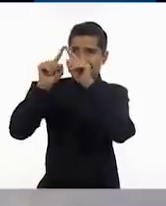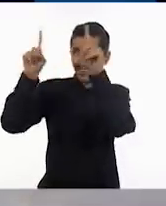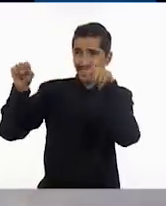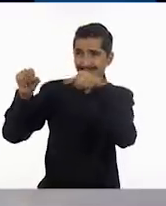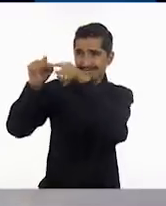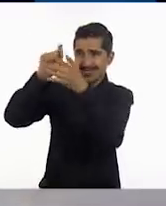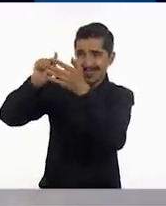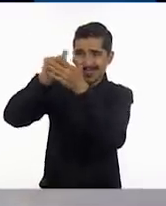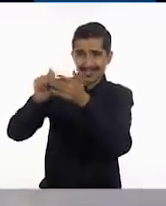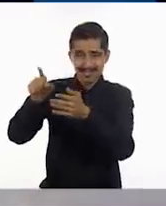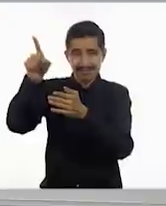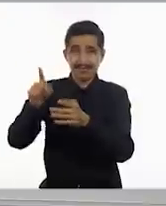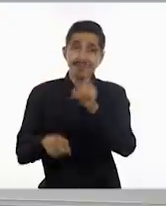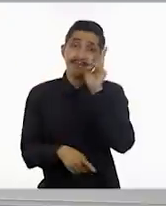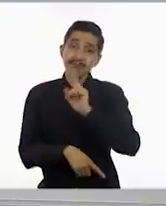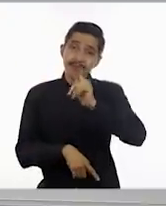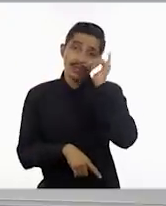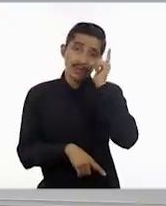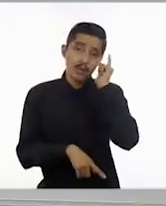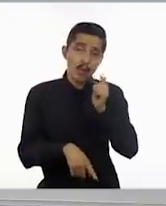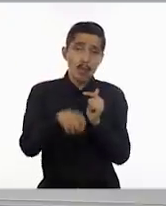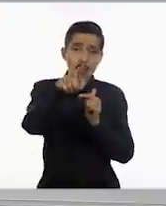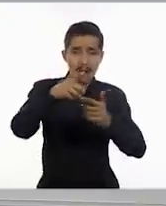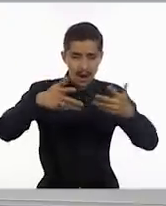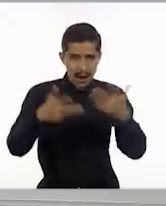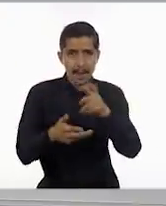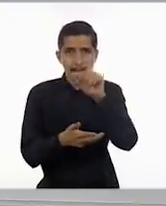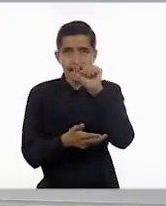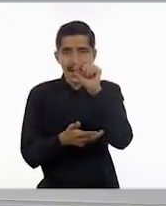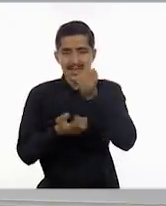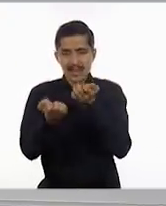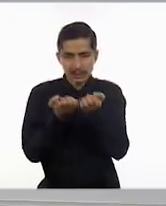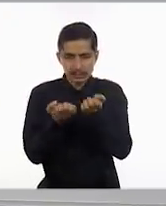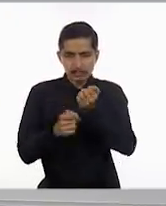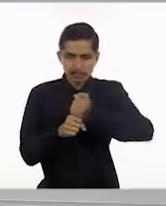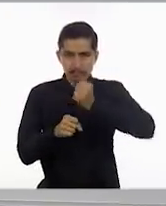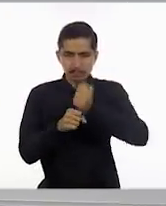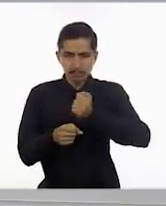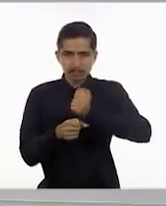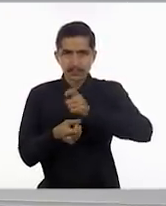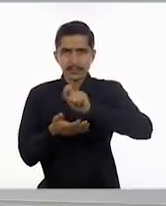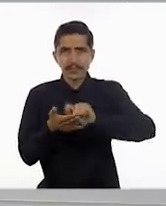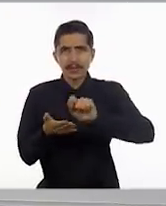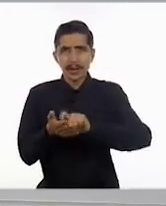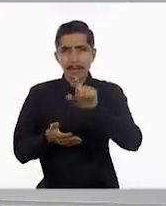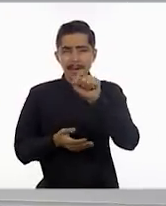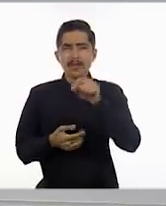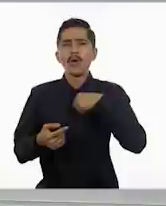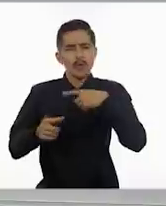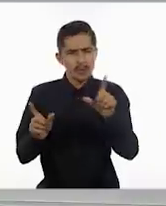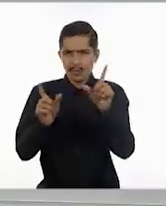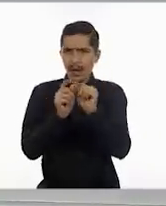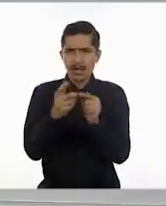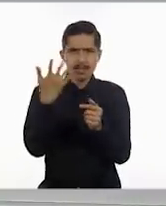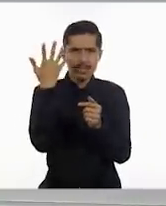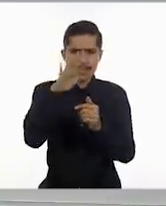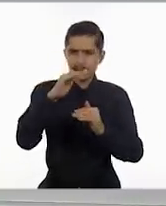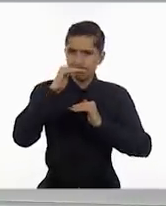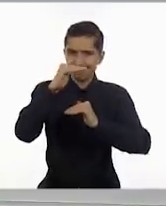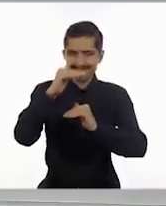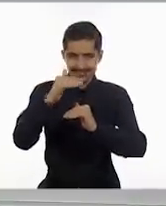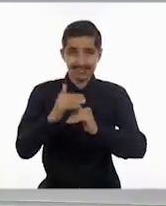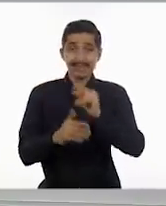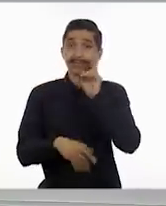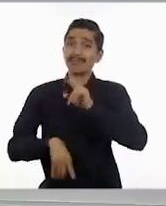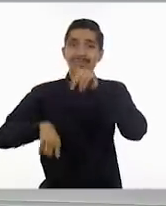Y como dice María, espero que puedan hacer ustedes 20 ejercicios en casa. Nosotros ahorita vamos a hacer nada más 10. Y dependiendo de